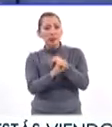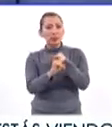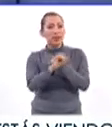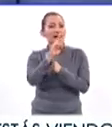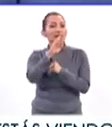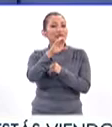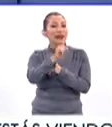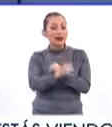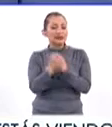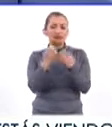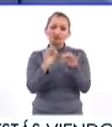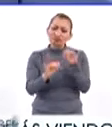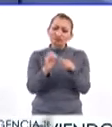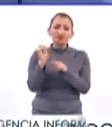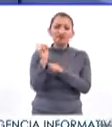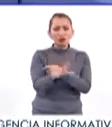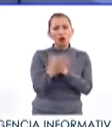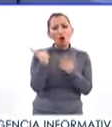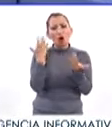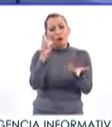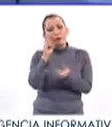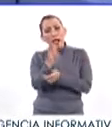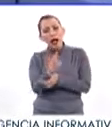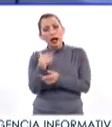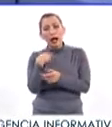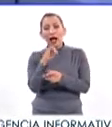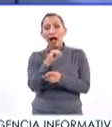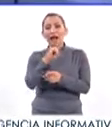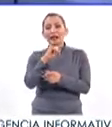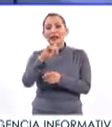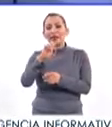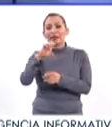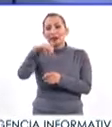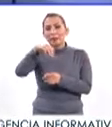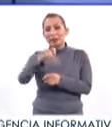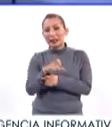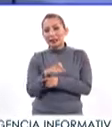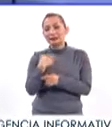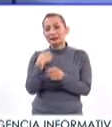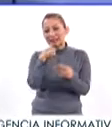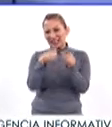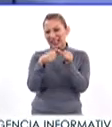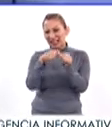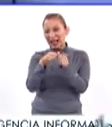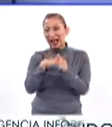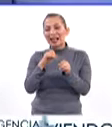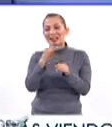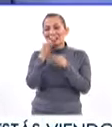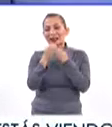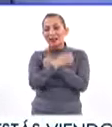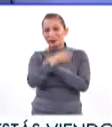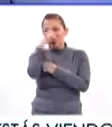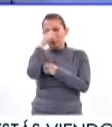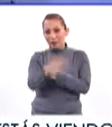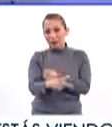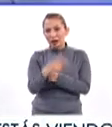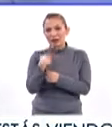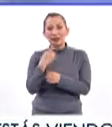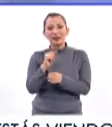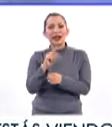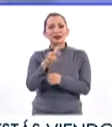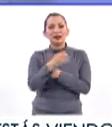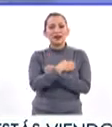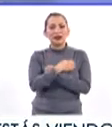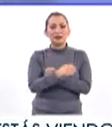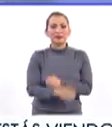las redes sociales. Escríbanos y sintonícenos. Nos encuentran como AIEDMX, las iniciales de la Agencia Informativa de Educación de México, y por